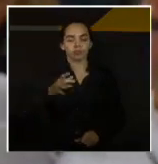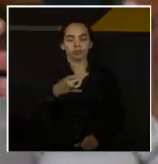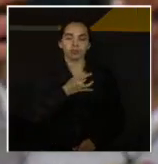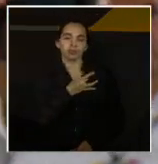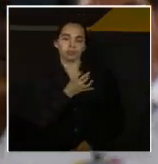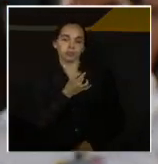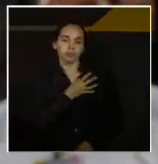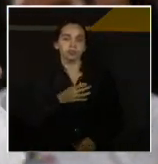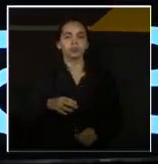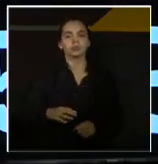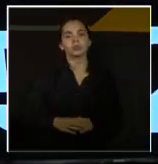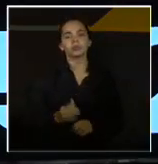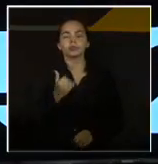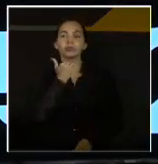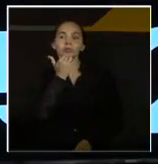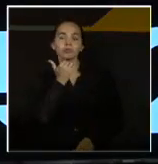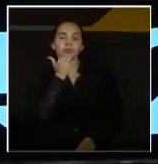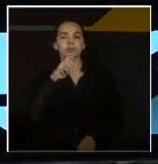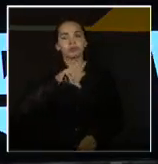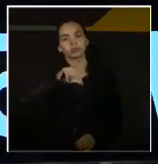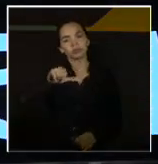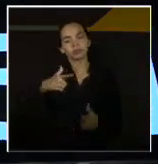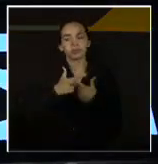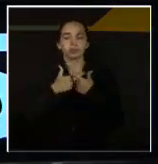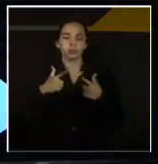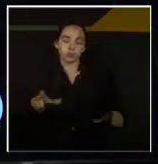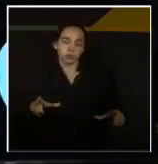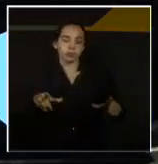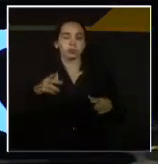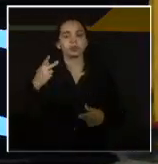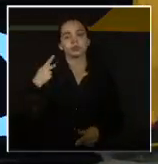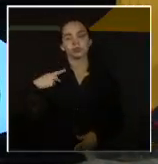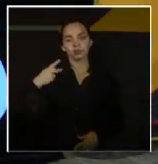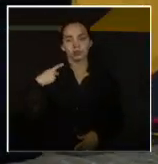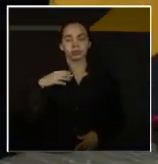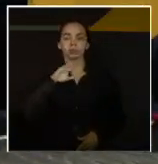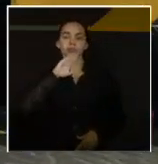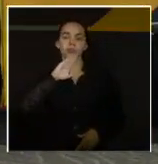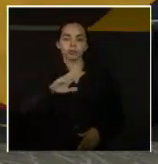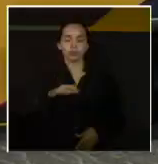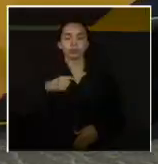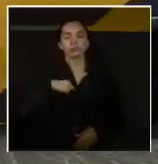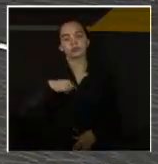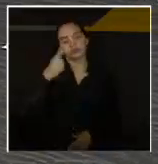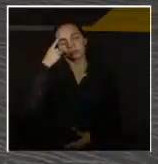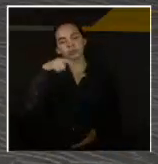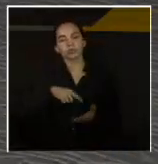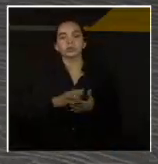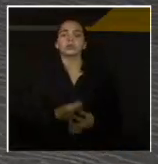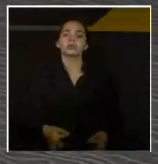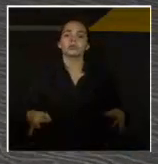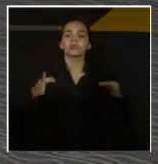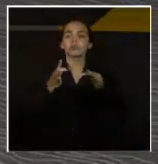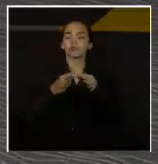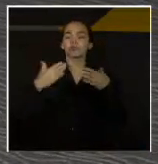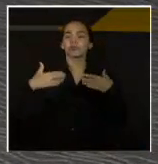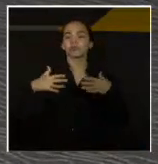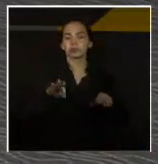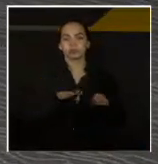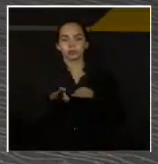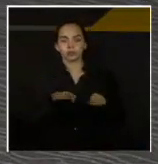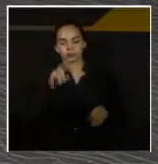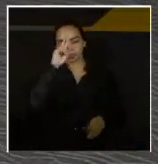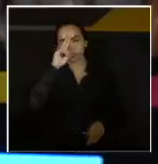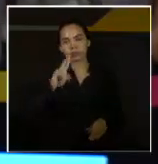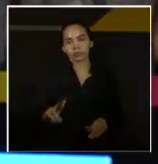no denuncia por errores que después dejan libres a las personas que cometen los delitos. Yo creo que lo importante aquí es trabajar en un respeto en